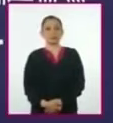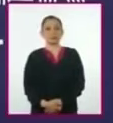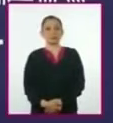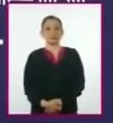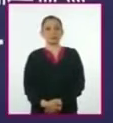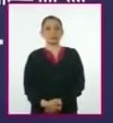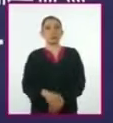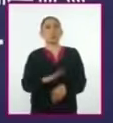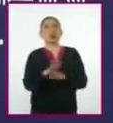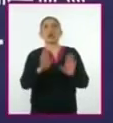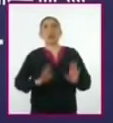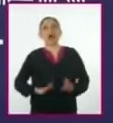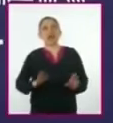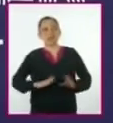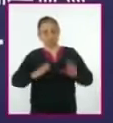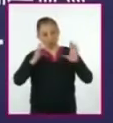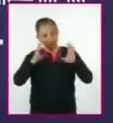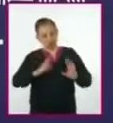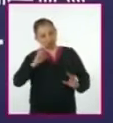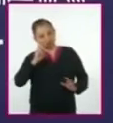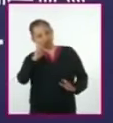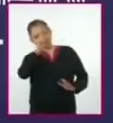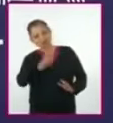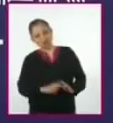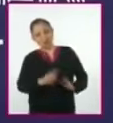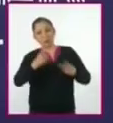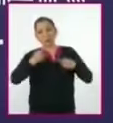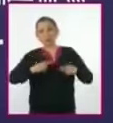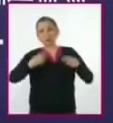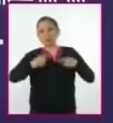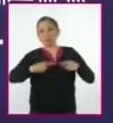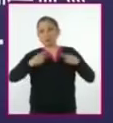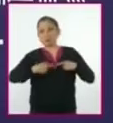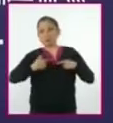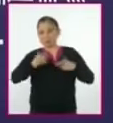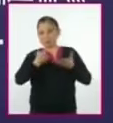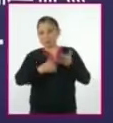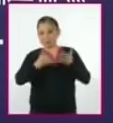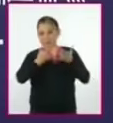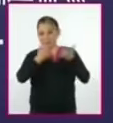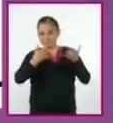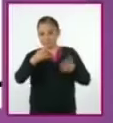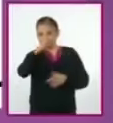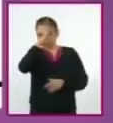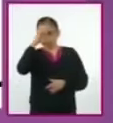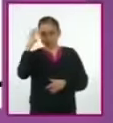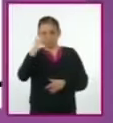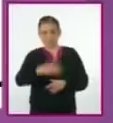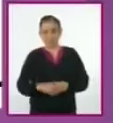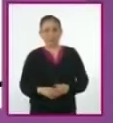¿Qué características físicas puedes identificar en el personaje de la imagen?